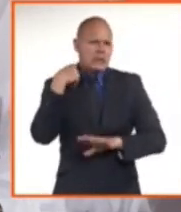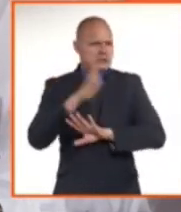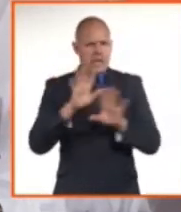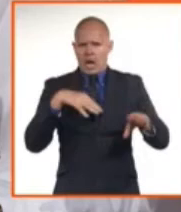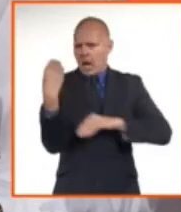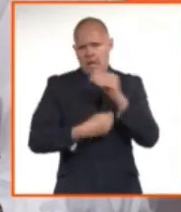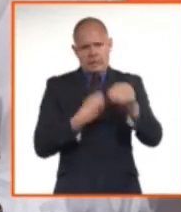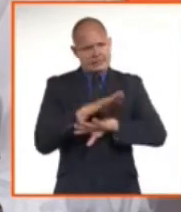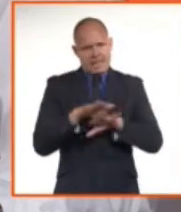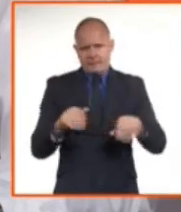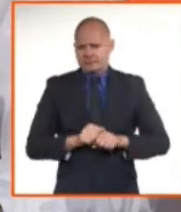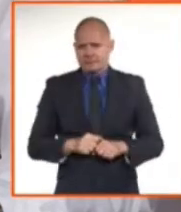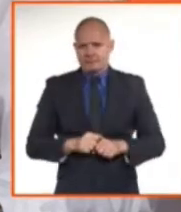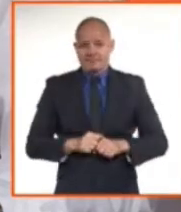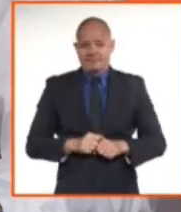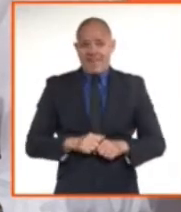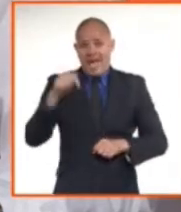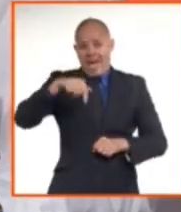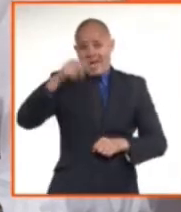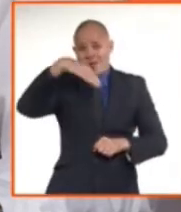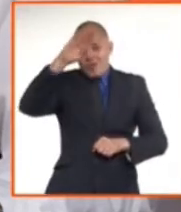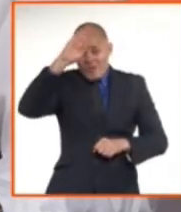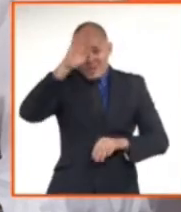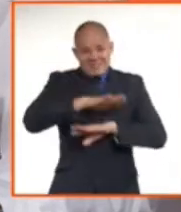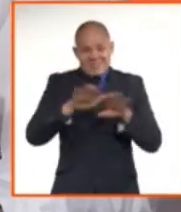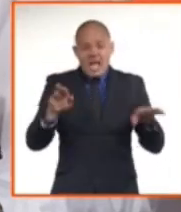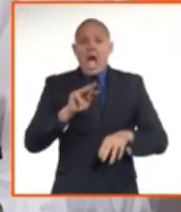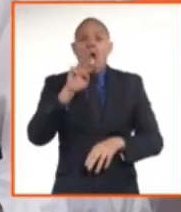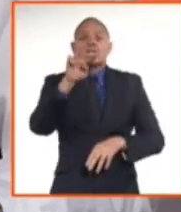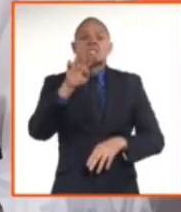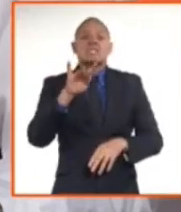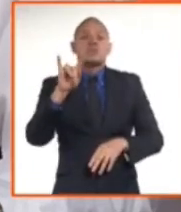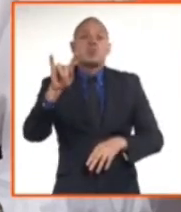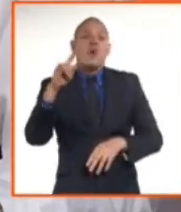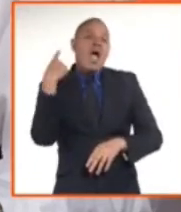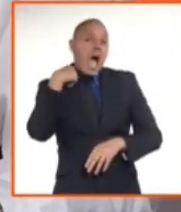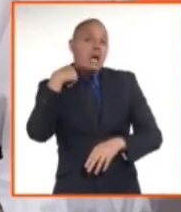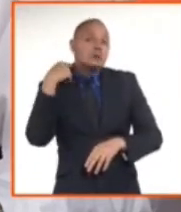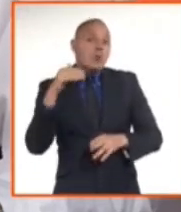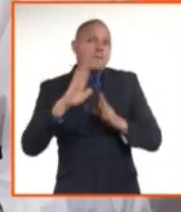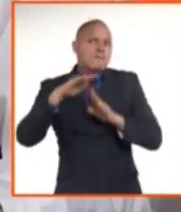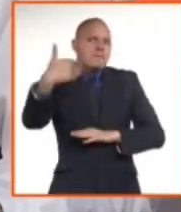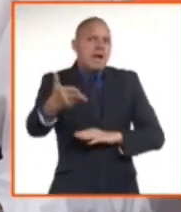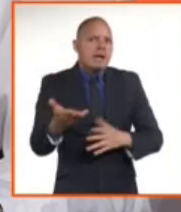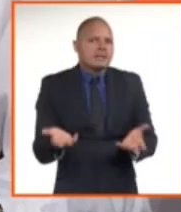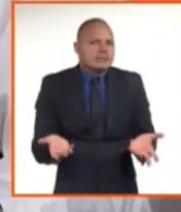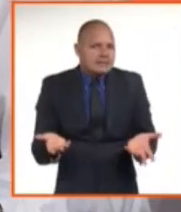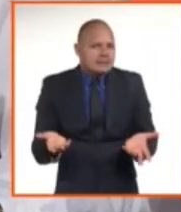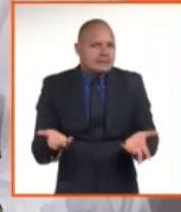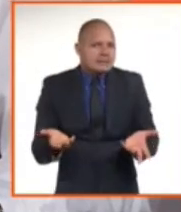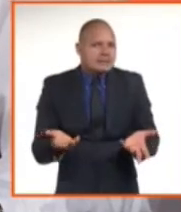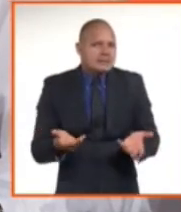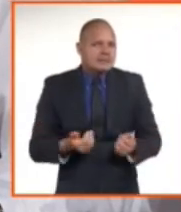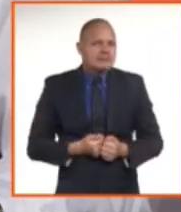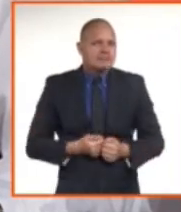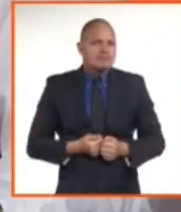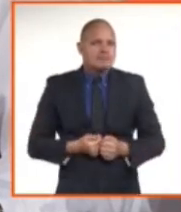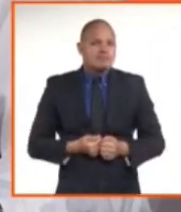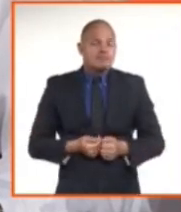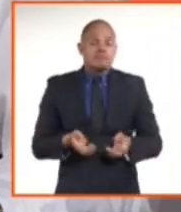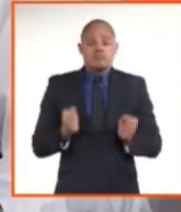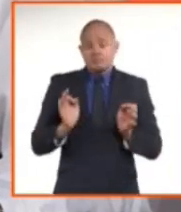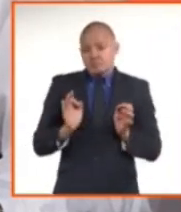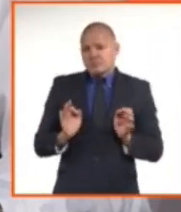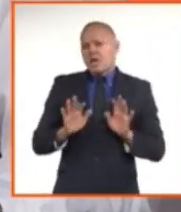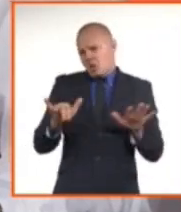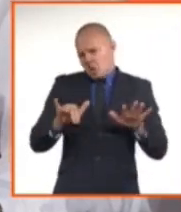de 200.000 horas de operación. Ya las de nosotros están rebasando estas horas de operación, que no quiere decir que realmente con